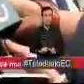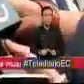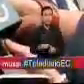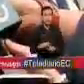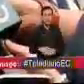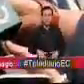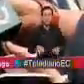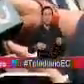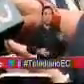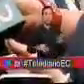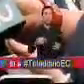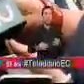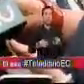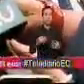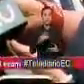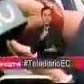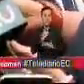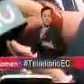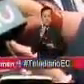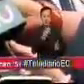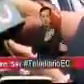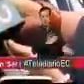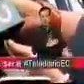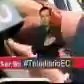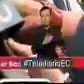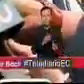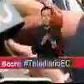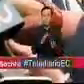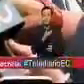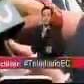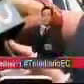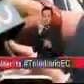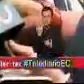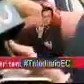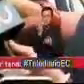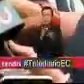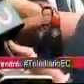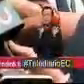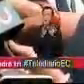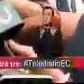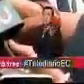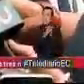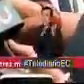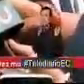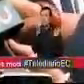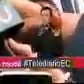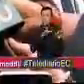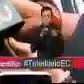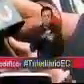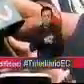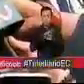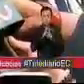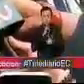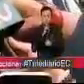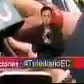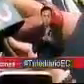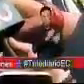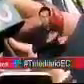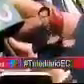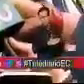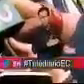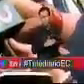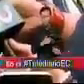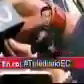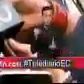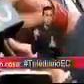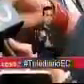en este trámite de juicio político y creo que además es un buen momento para poder extenderme en las explicaciones que están